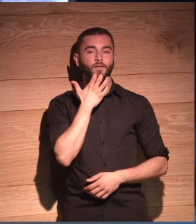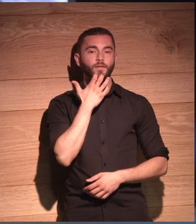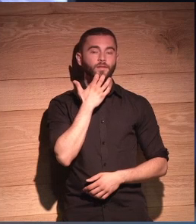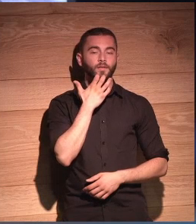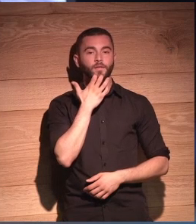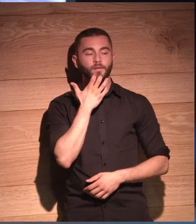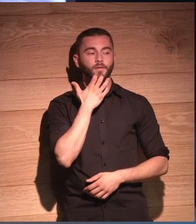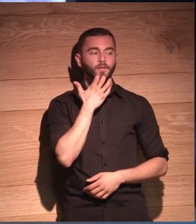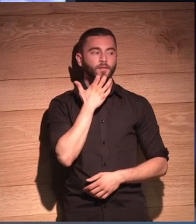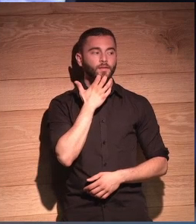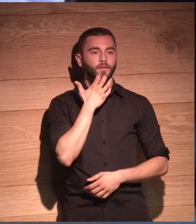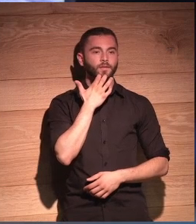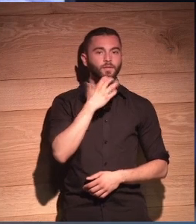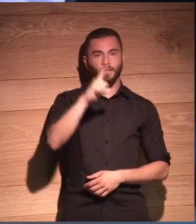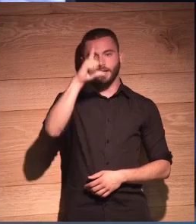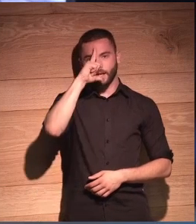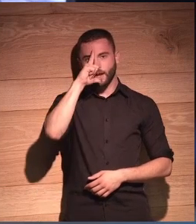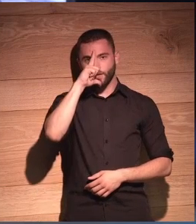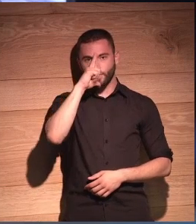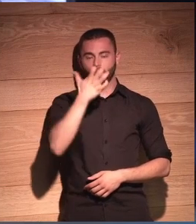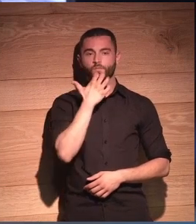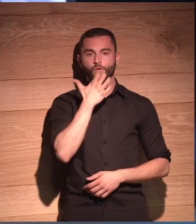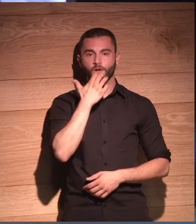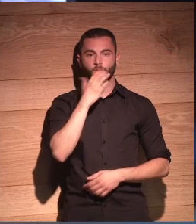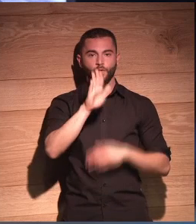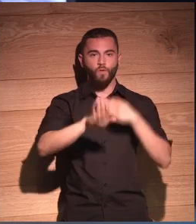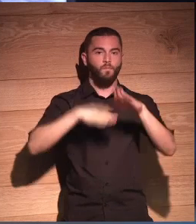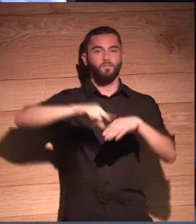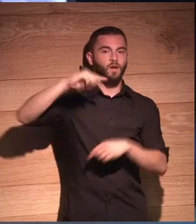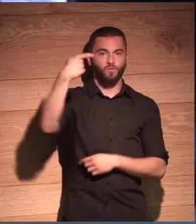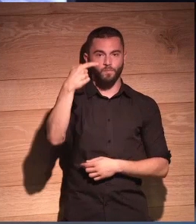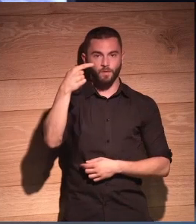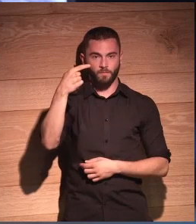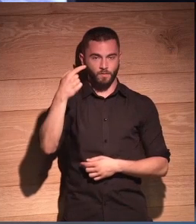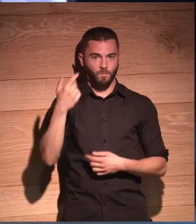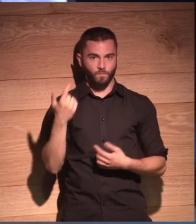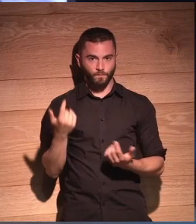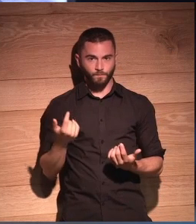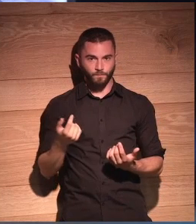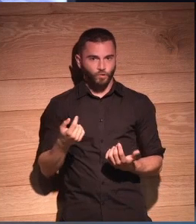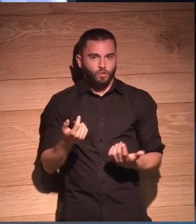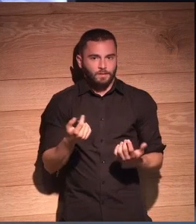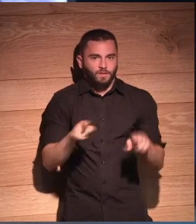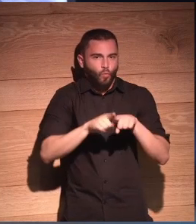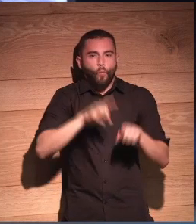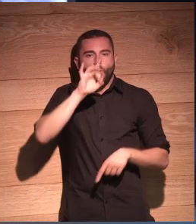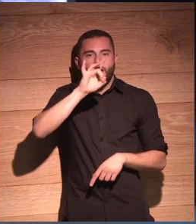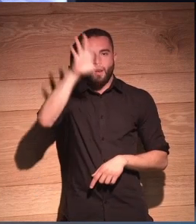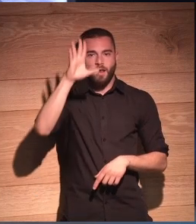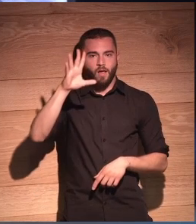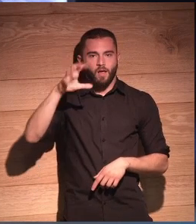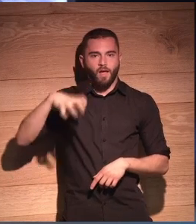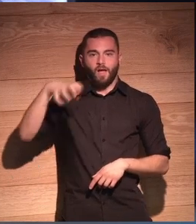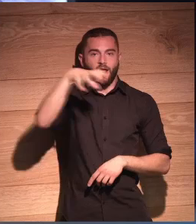en la luna, por ejemplo, como primer paso, ¿no? Esto es alucinar, alunizar